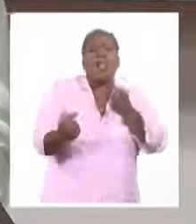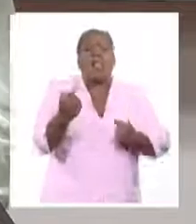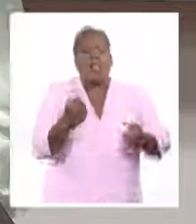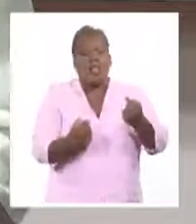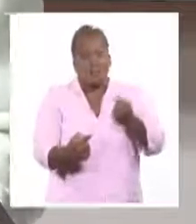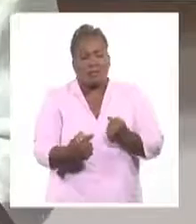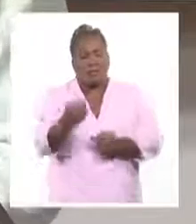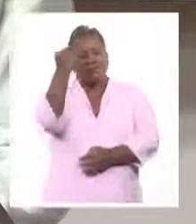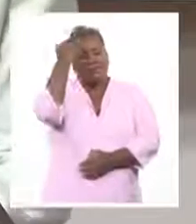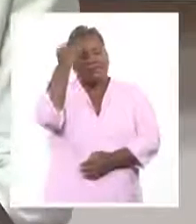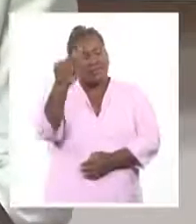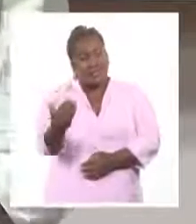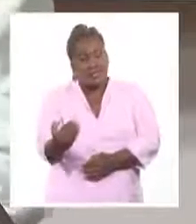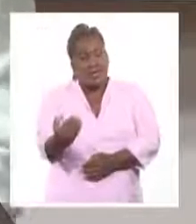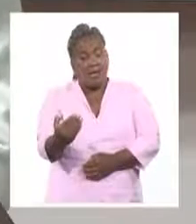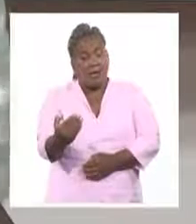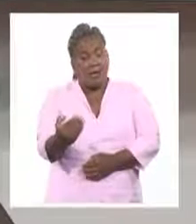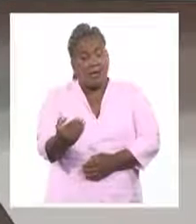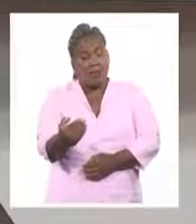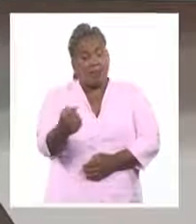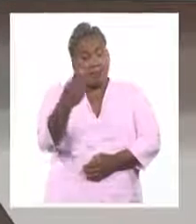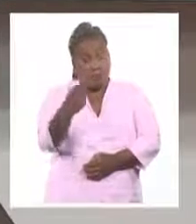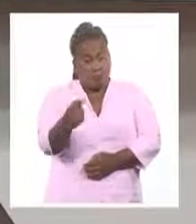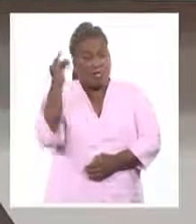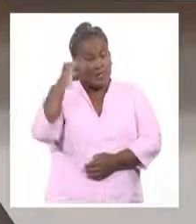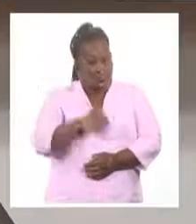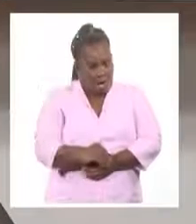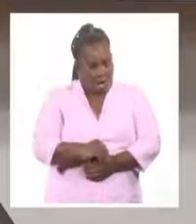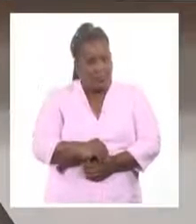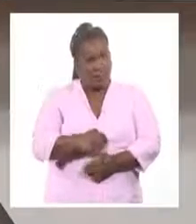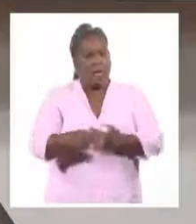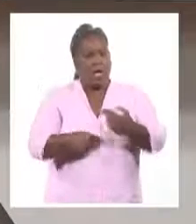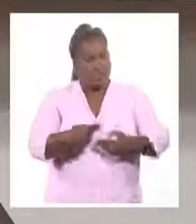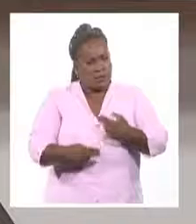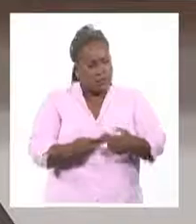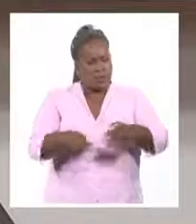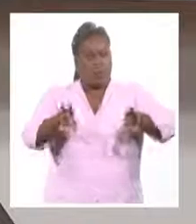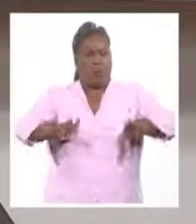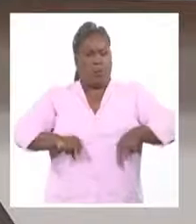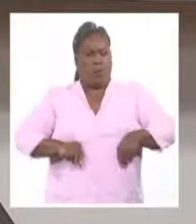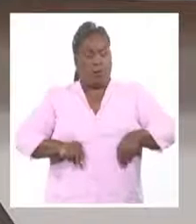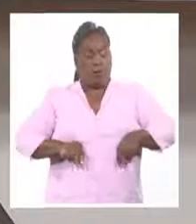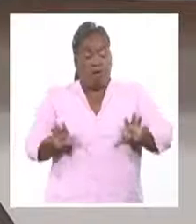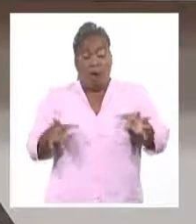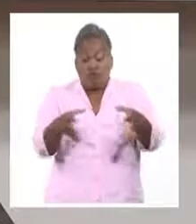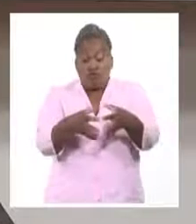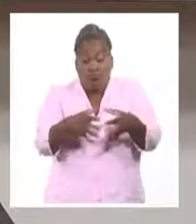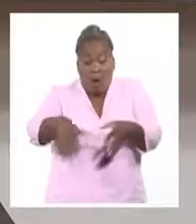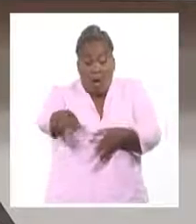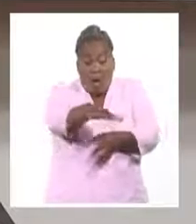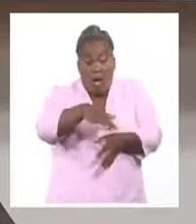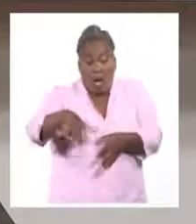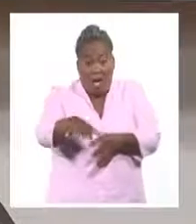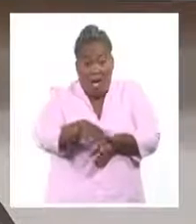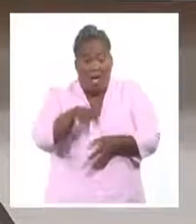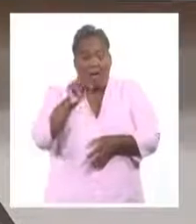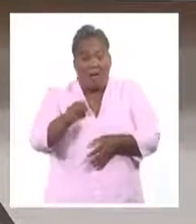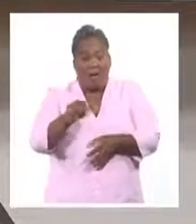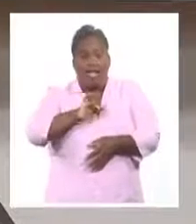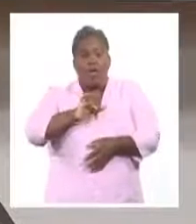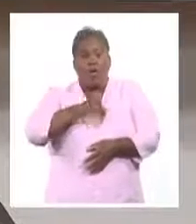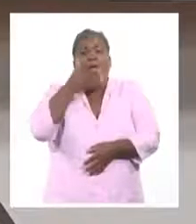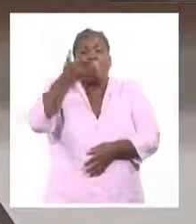de agradecer, aunque ni ustedes mismos sean conscientes de lo que están haciendo. Este Consejo ha devenido en una